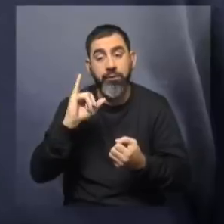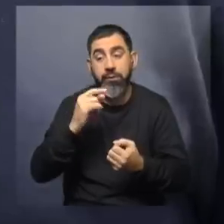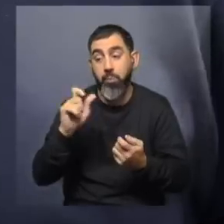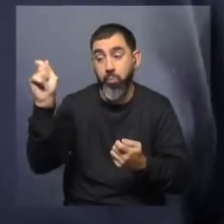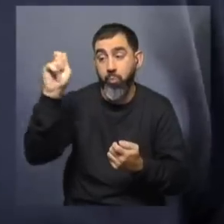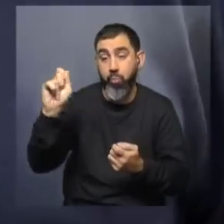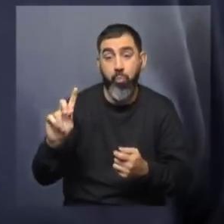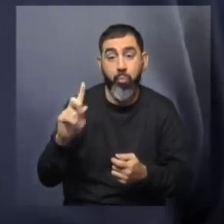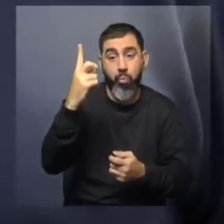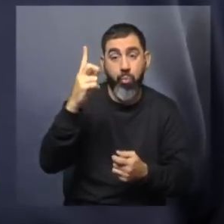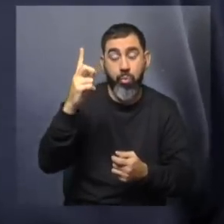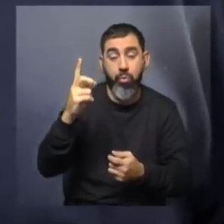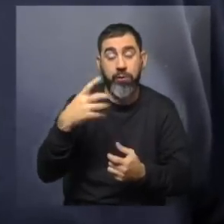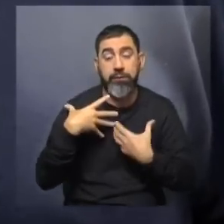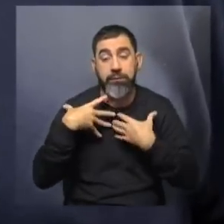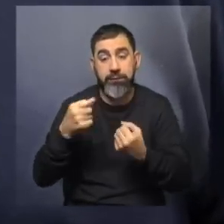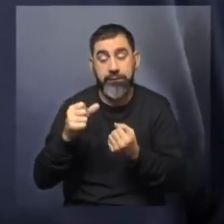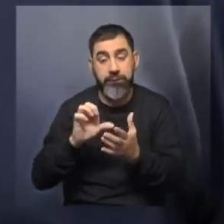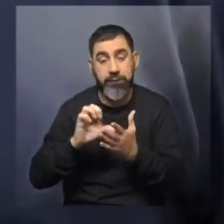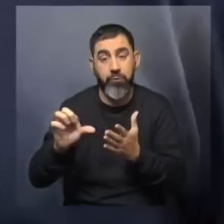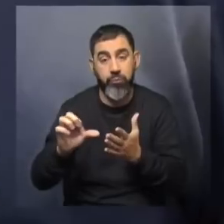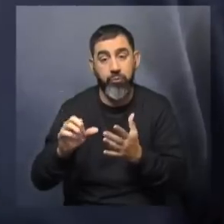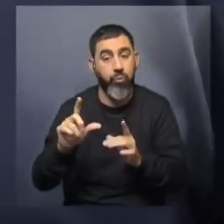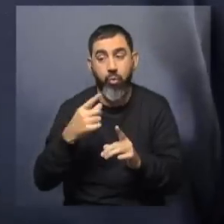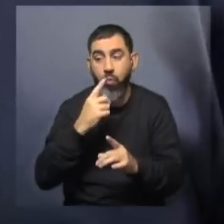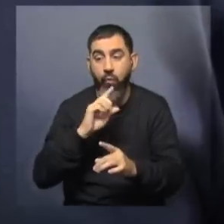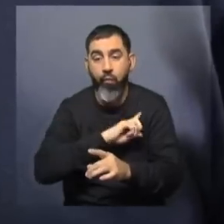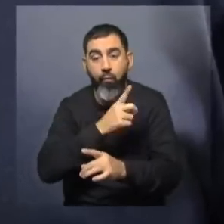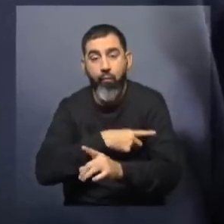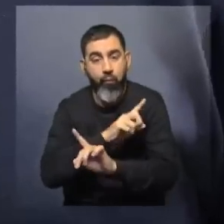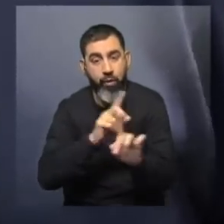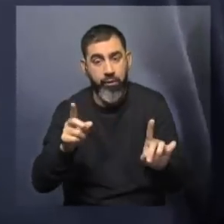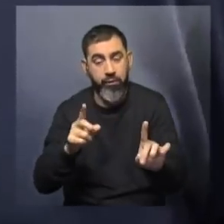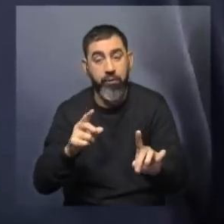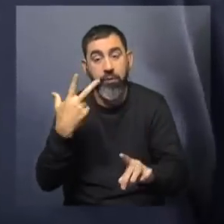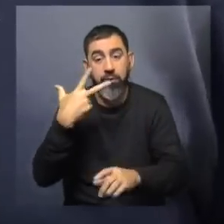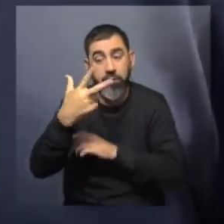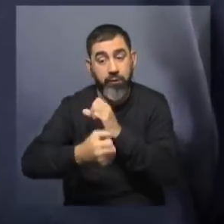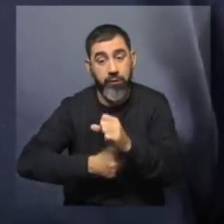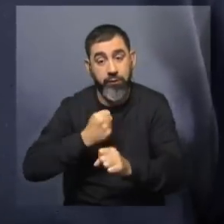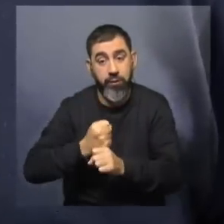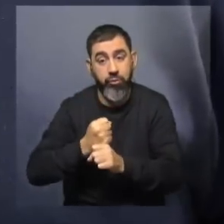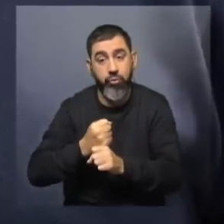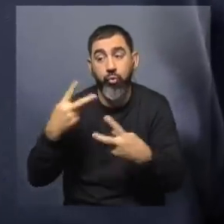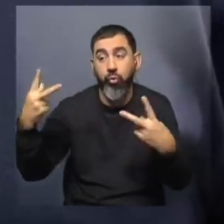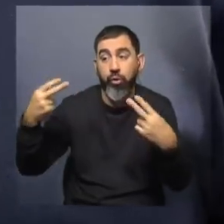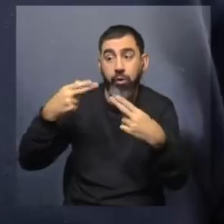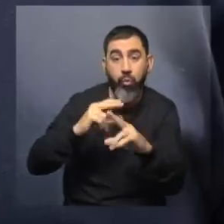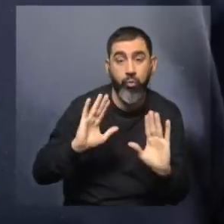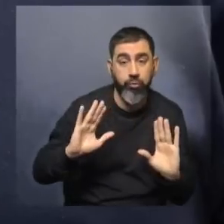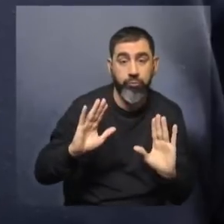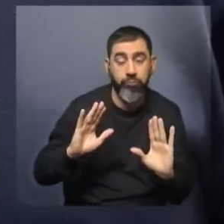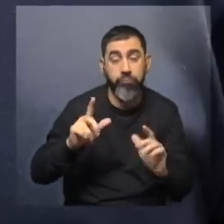público el principal prestador público lo está fortalecido y estos tres años han sido de recortes entonces